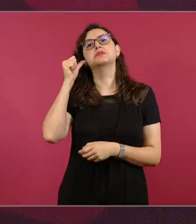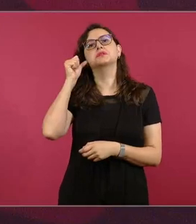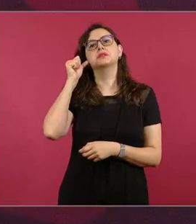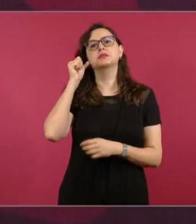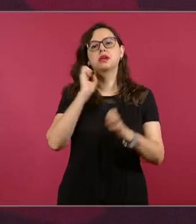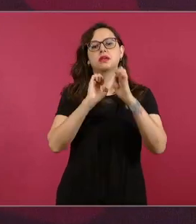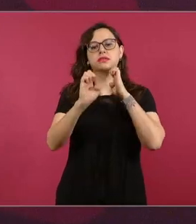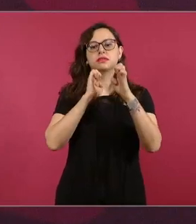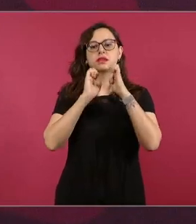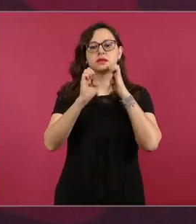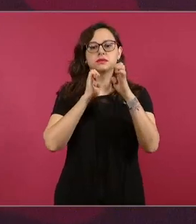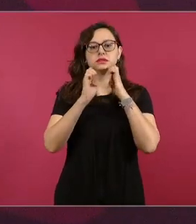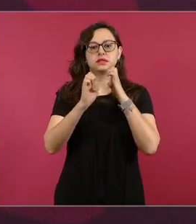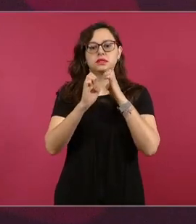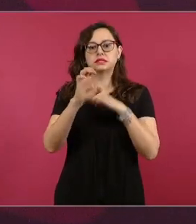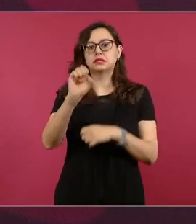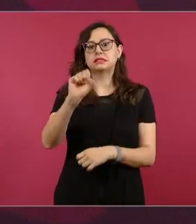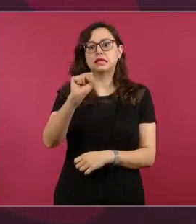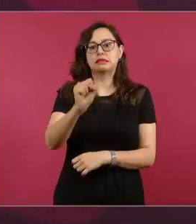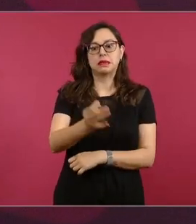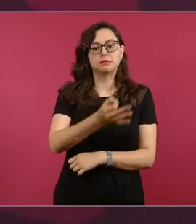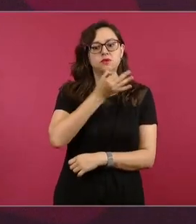no fueron 60 minutos,